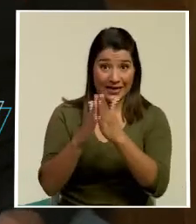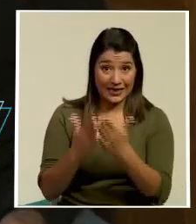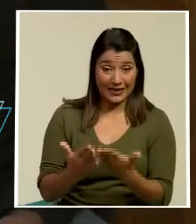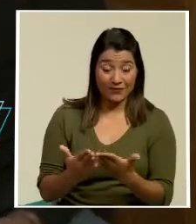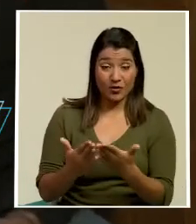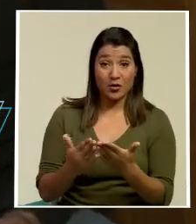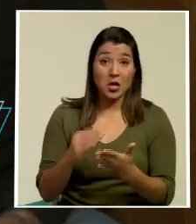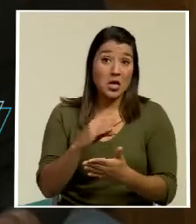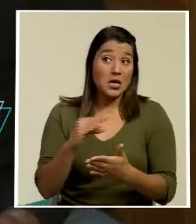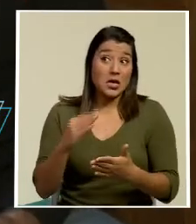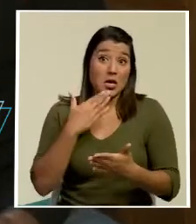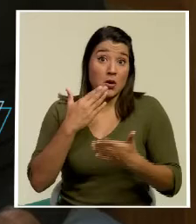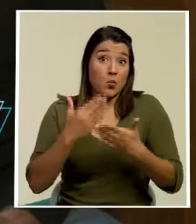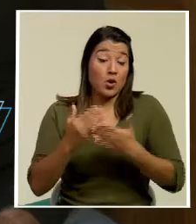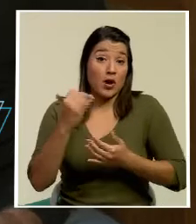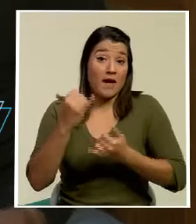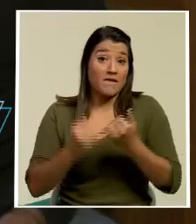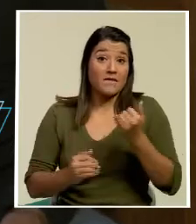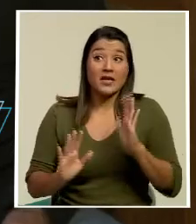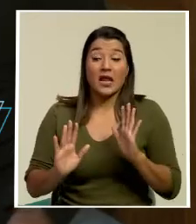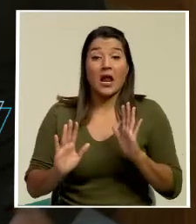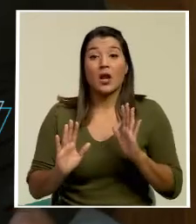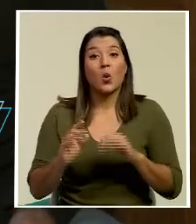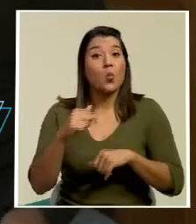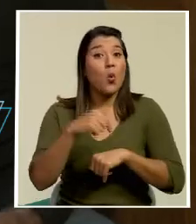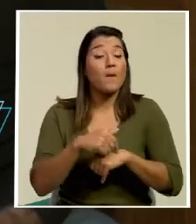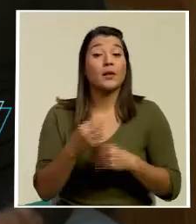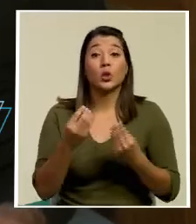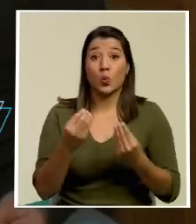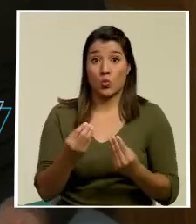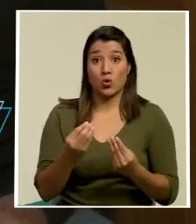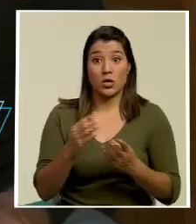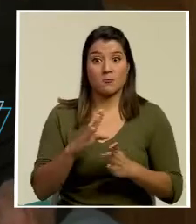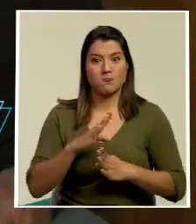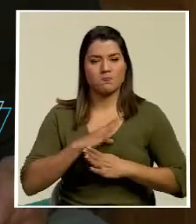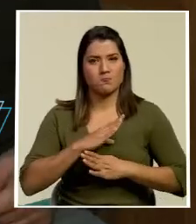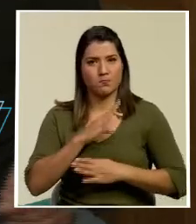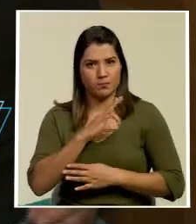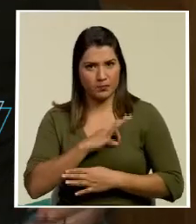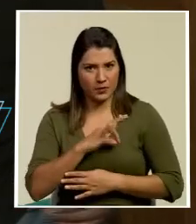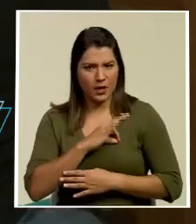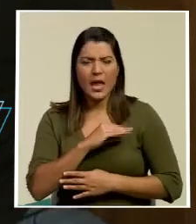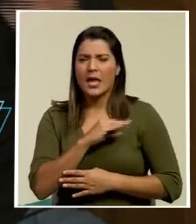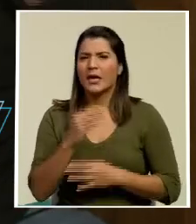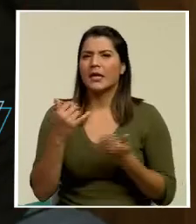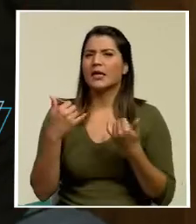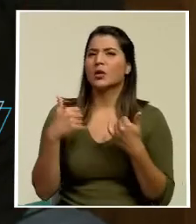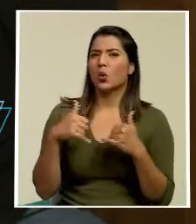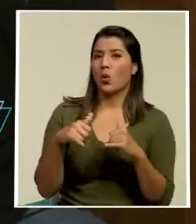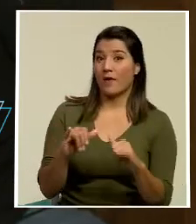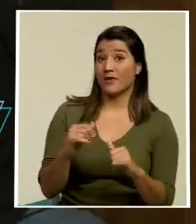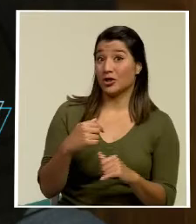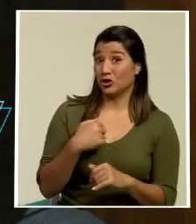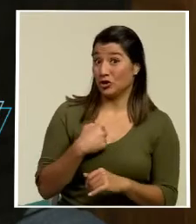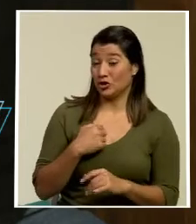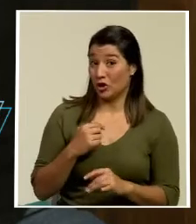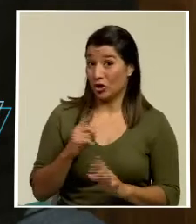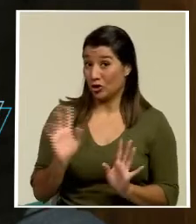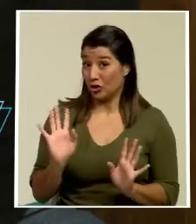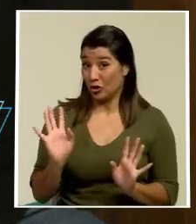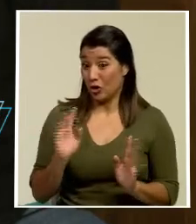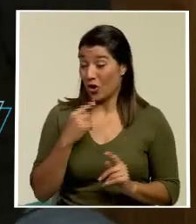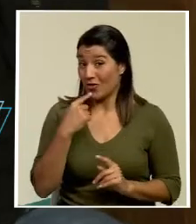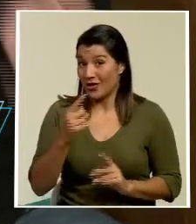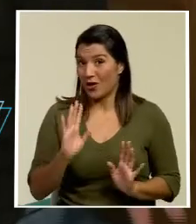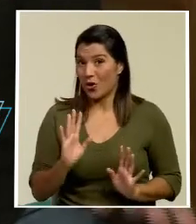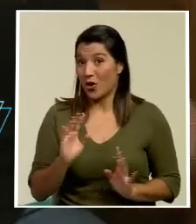y resultó una dinámica muy enriquecedora. Y yo diría que todavía, bueno, no lo digo yo, lo dicen mis alumnos: